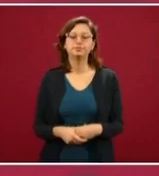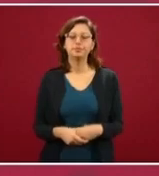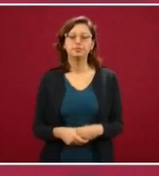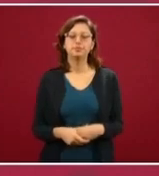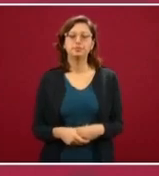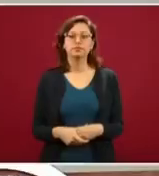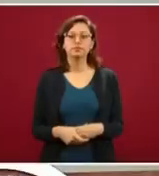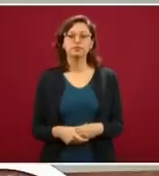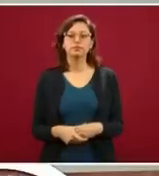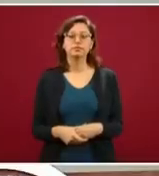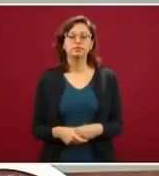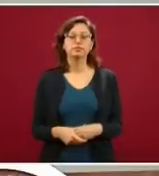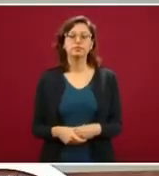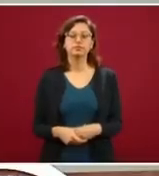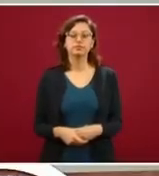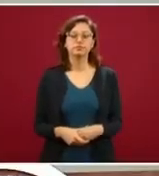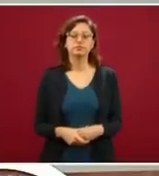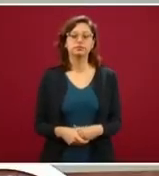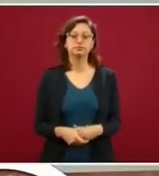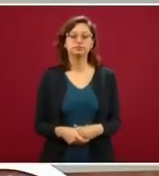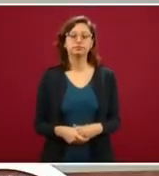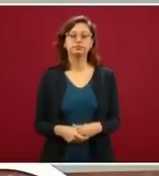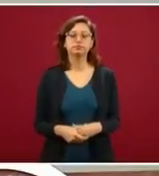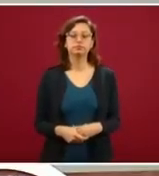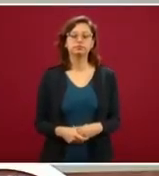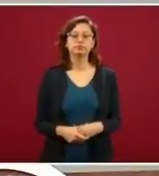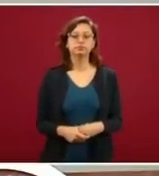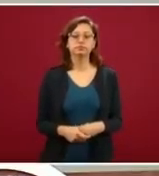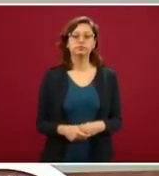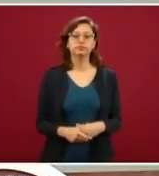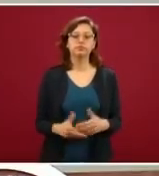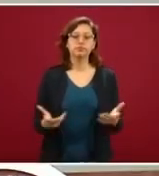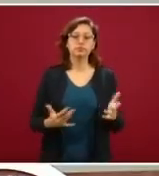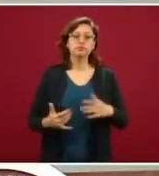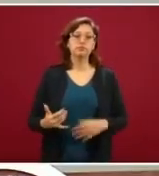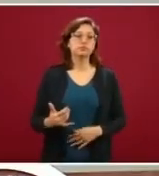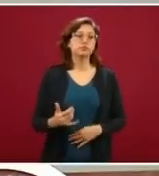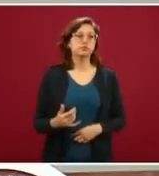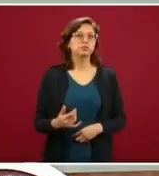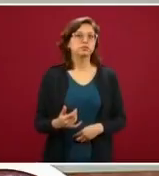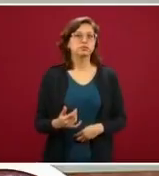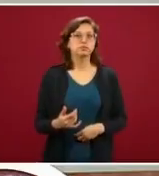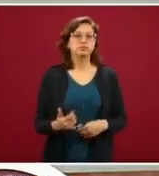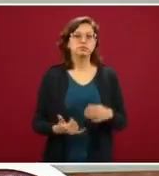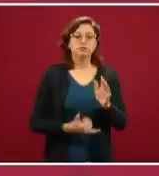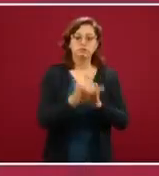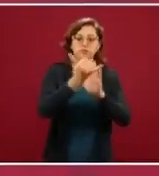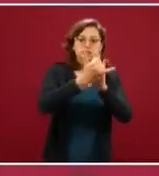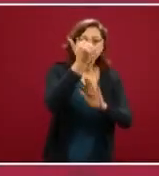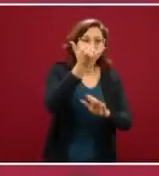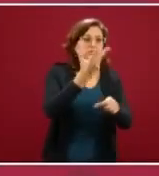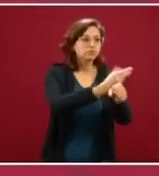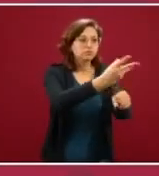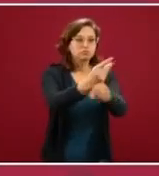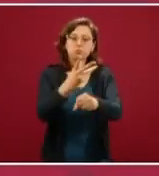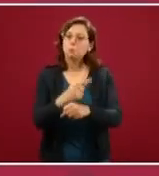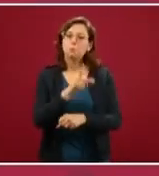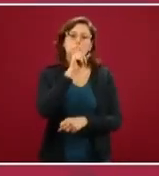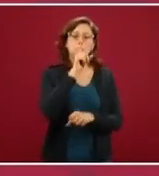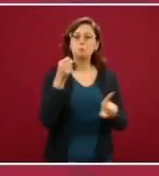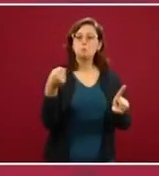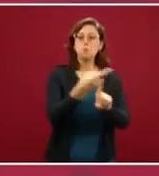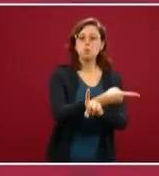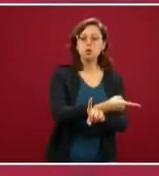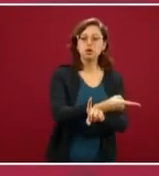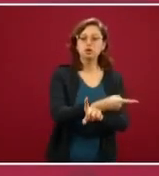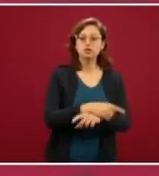no para la infraestructura de los pueblos. Pero